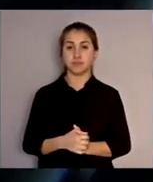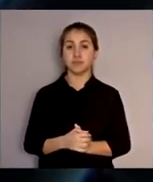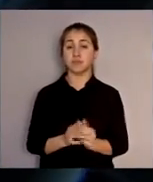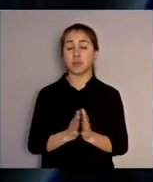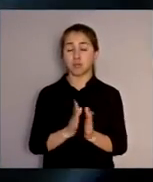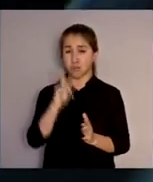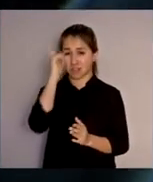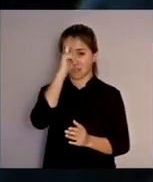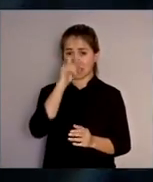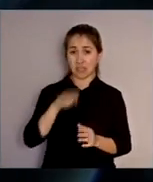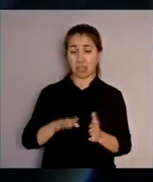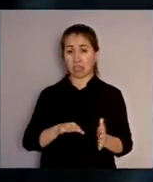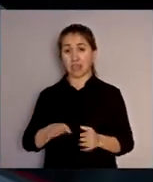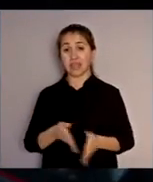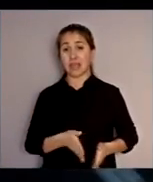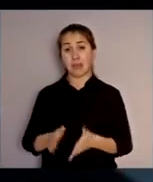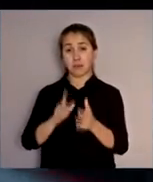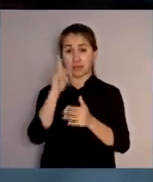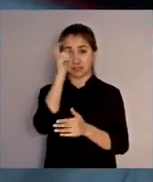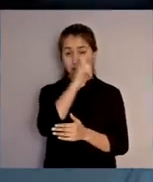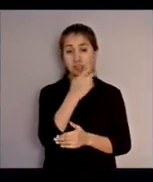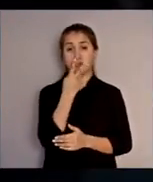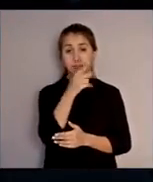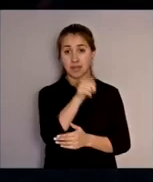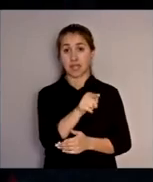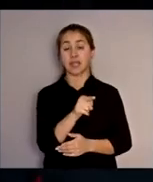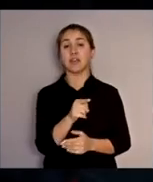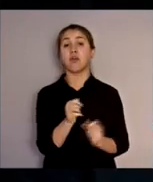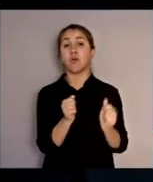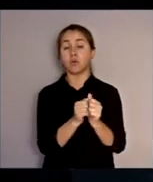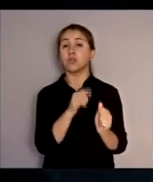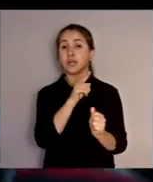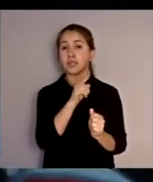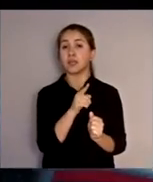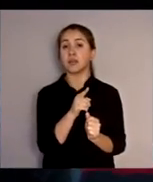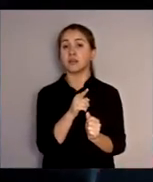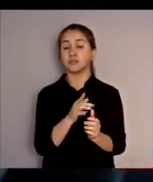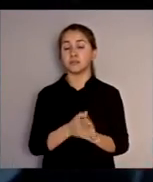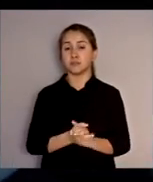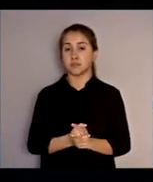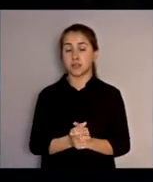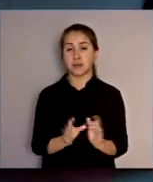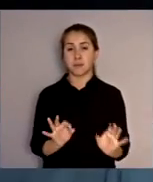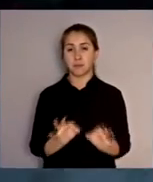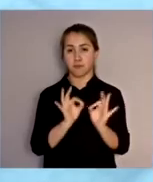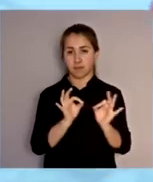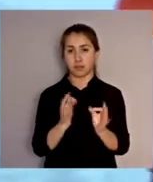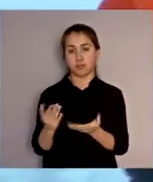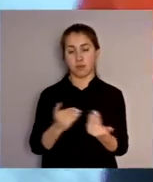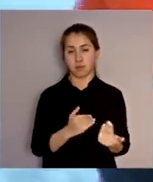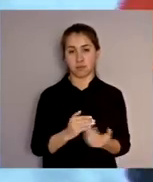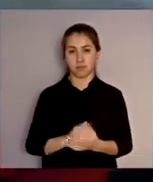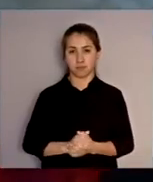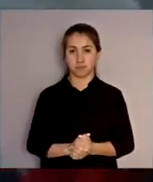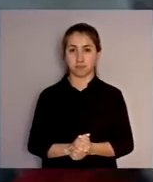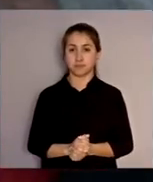Está difícil aquí. ¿Subamos aquí arriba? No, que vayamos a la punta ya y subamos a pie a la maceta. Perfecto.